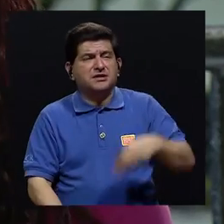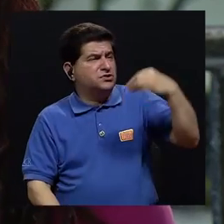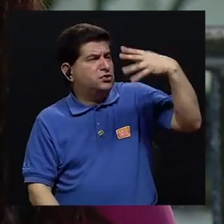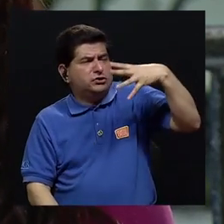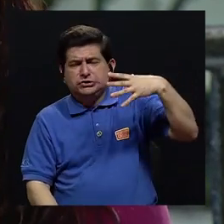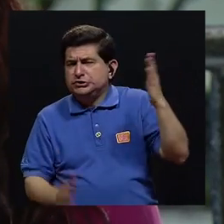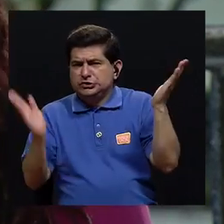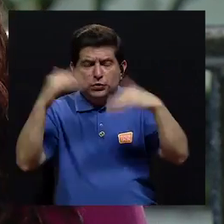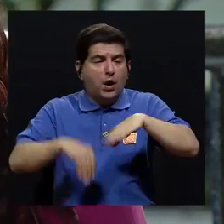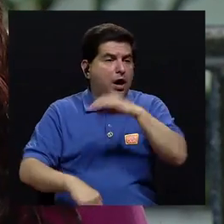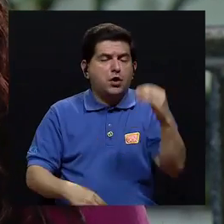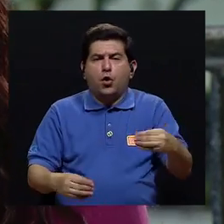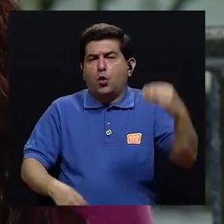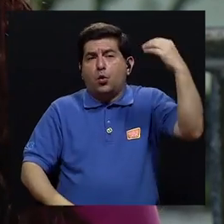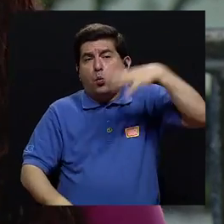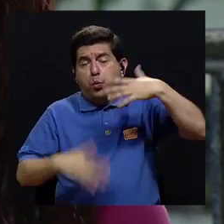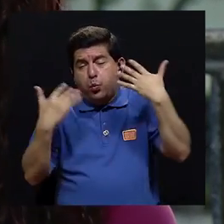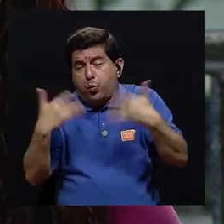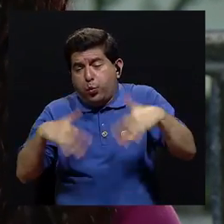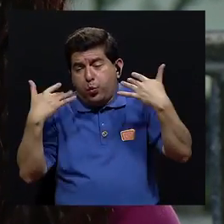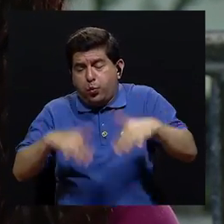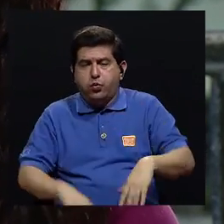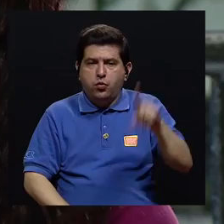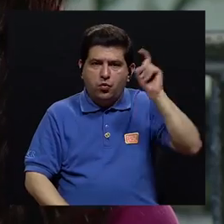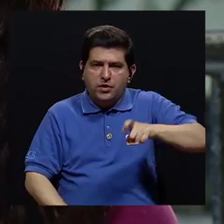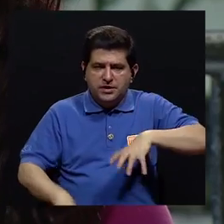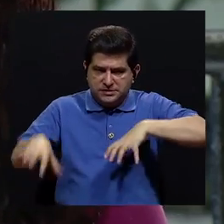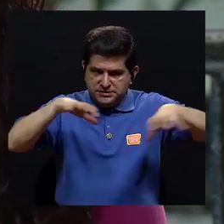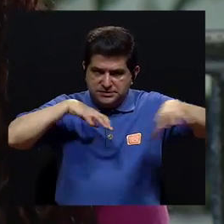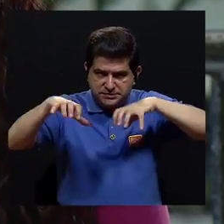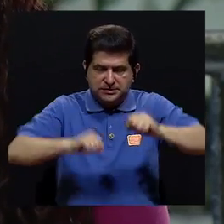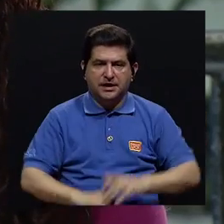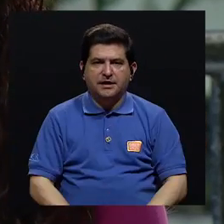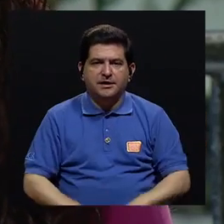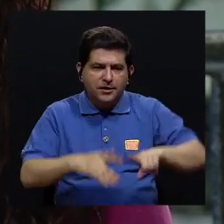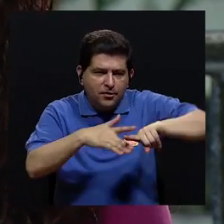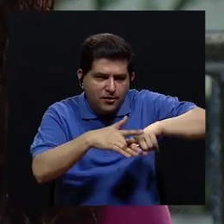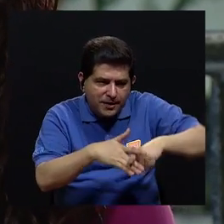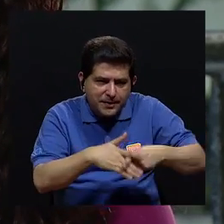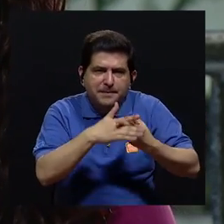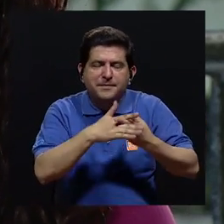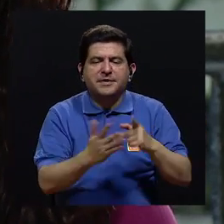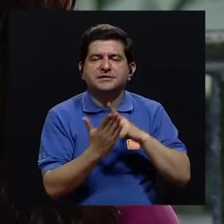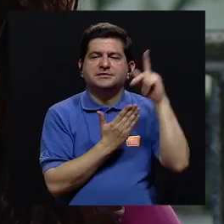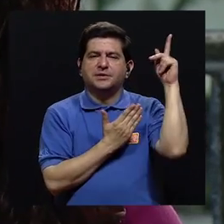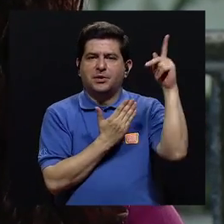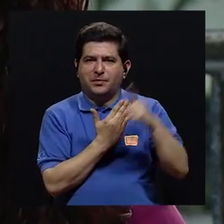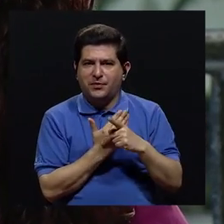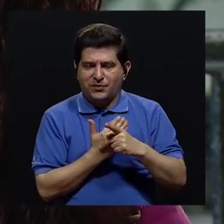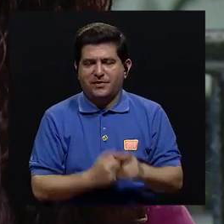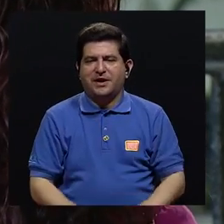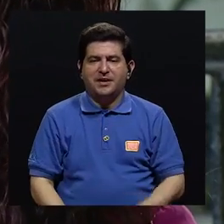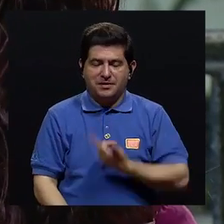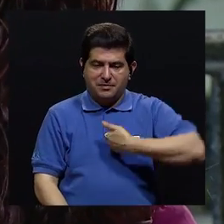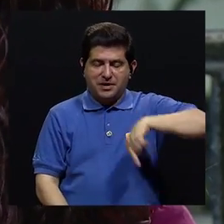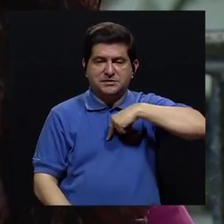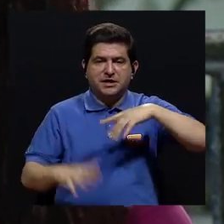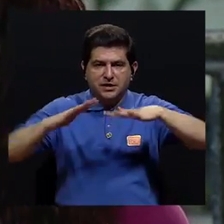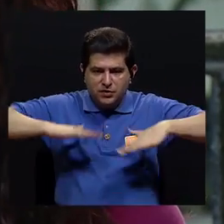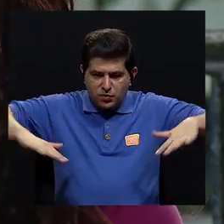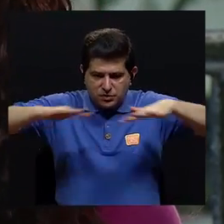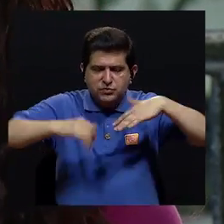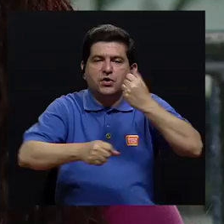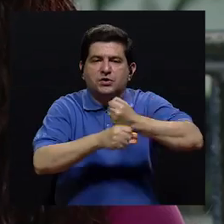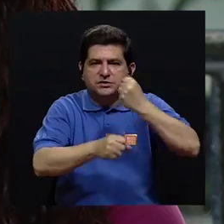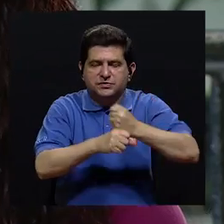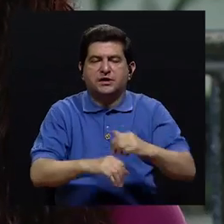poca iluminación o mucha iluminación, tenemos que tomar medidas. Y es así donde empezamos a generar programas dentro de nuestro entorno de